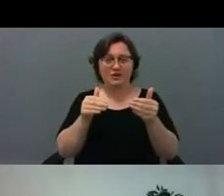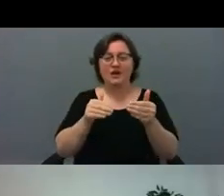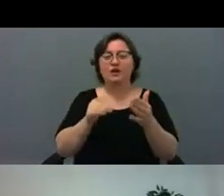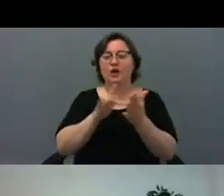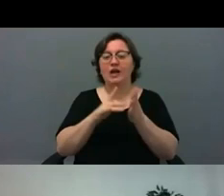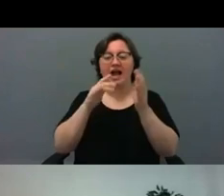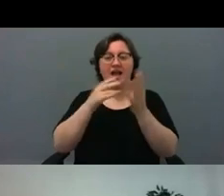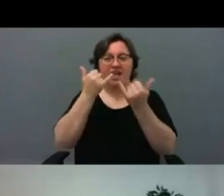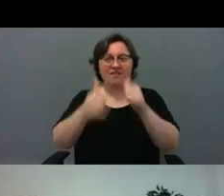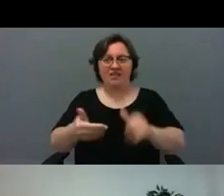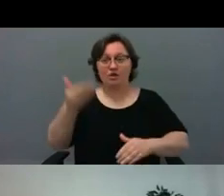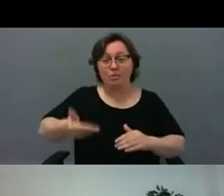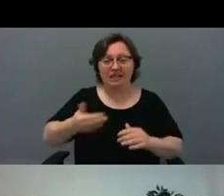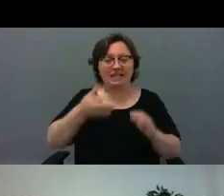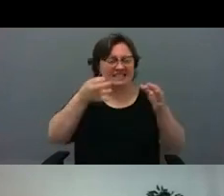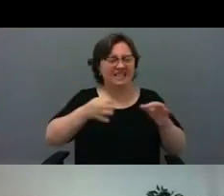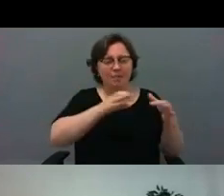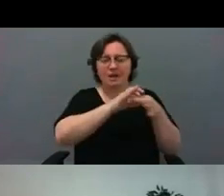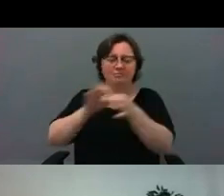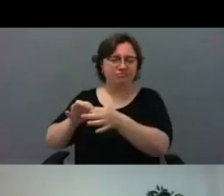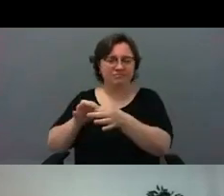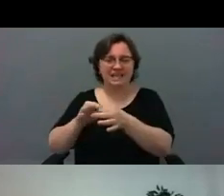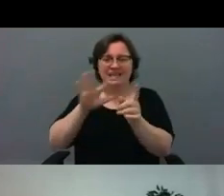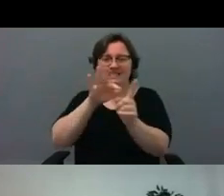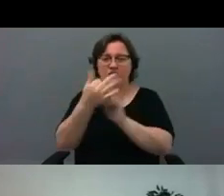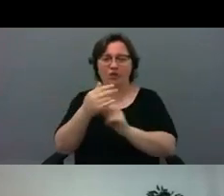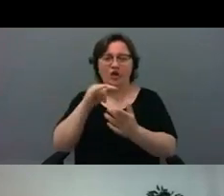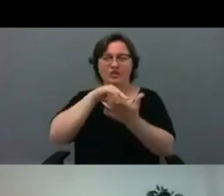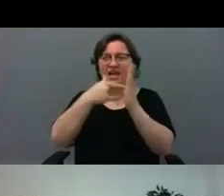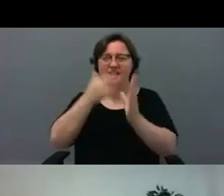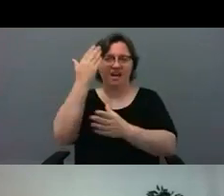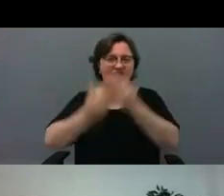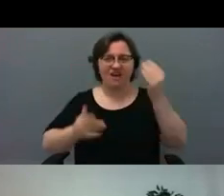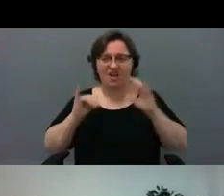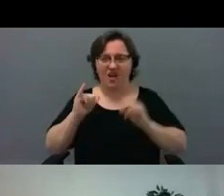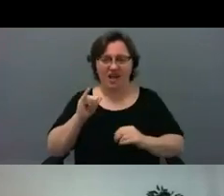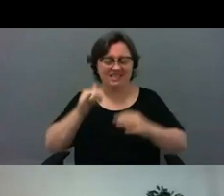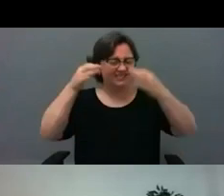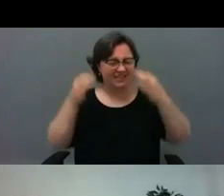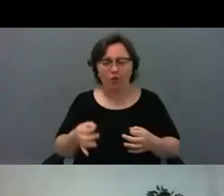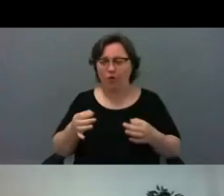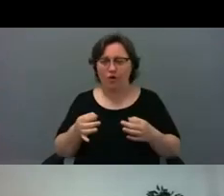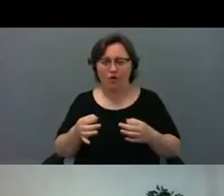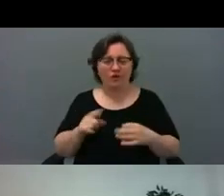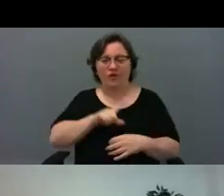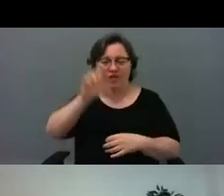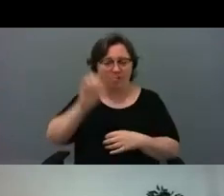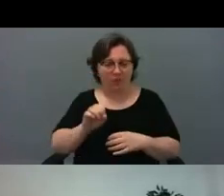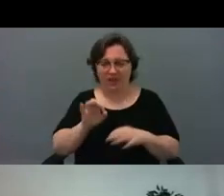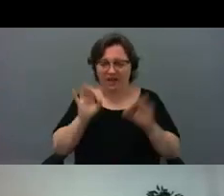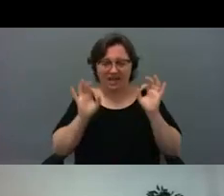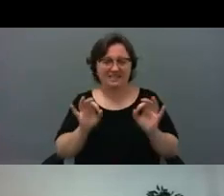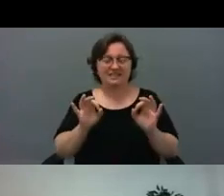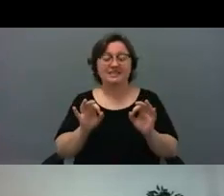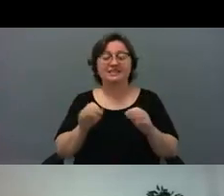grandes eventos siempre van acompañados de alguna situación que nos hace alguna situación técnica. Así